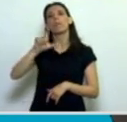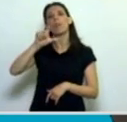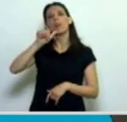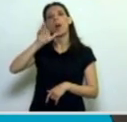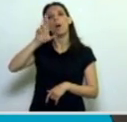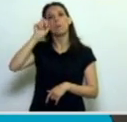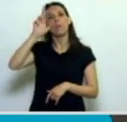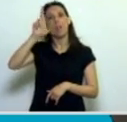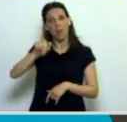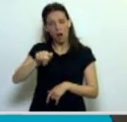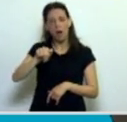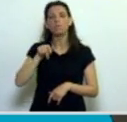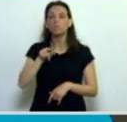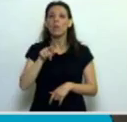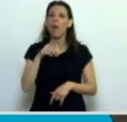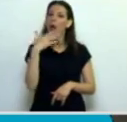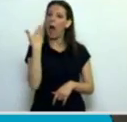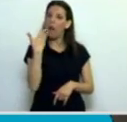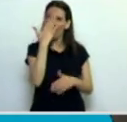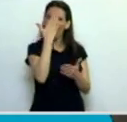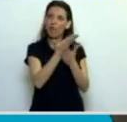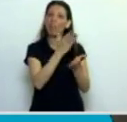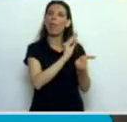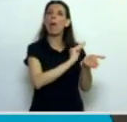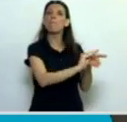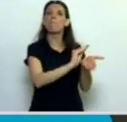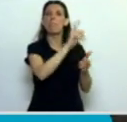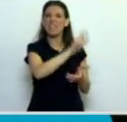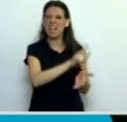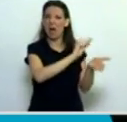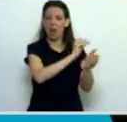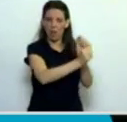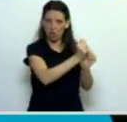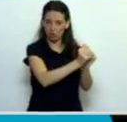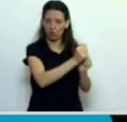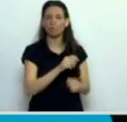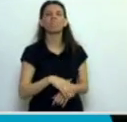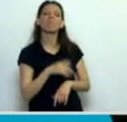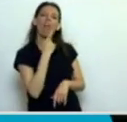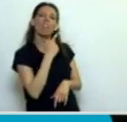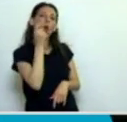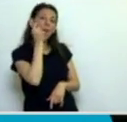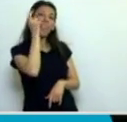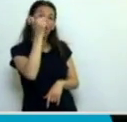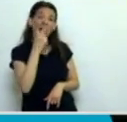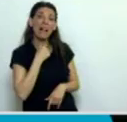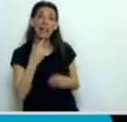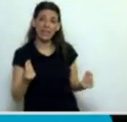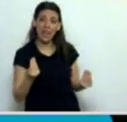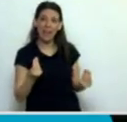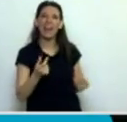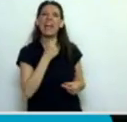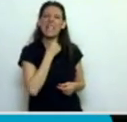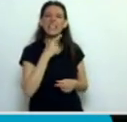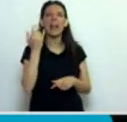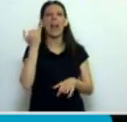en un evento ante grandes empresarios. Allí dijo el ministro, la idea es subastar en bloque